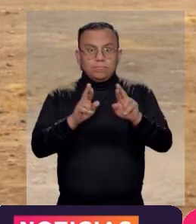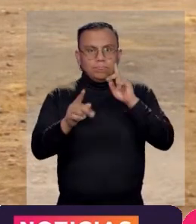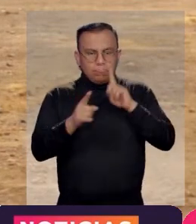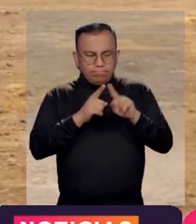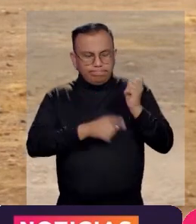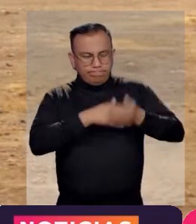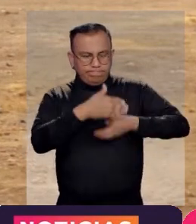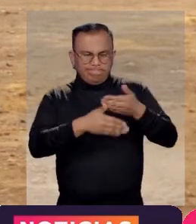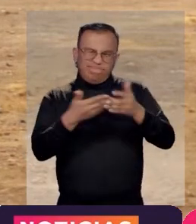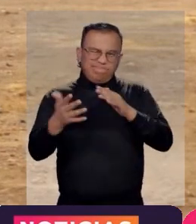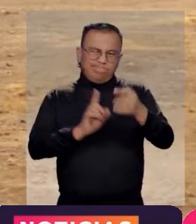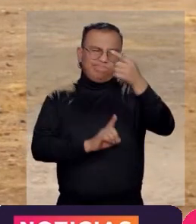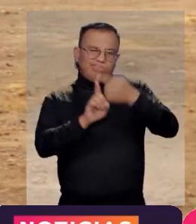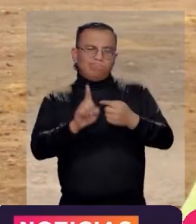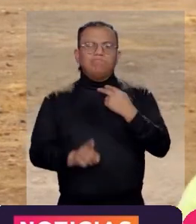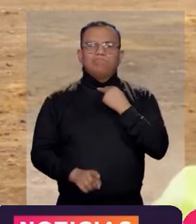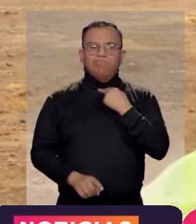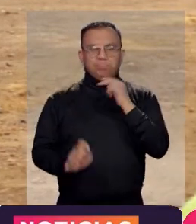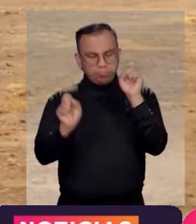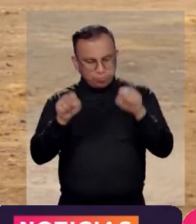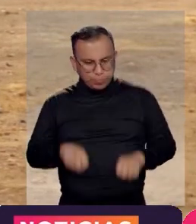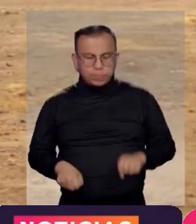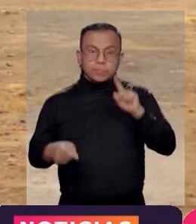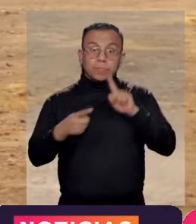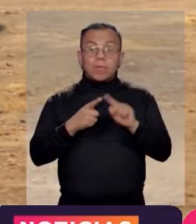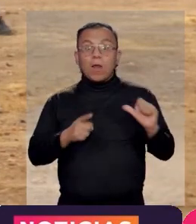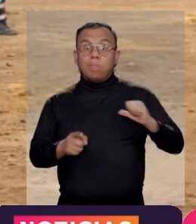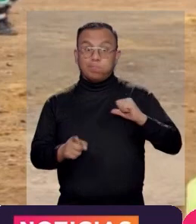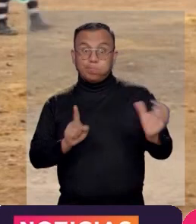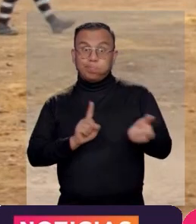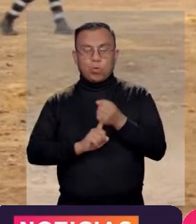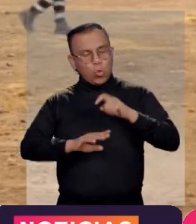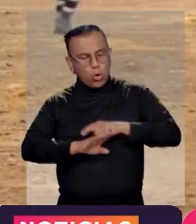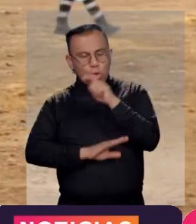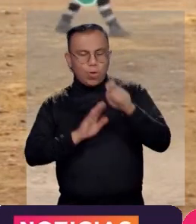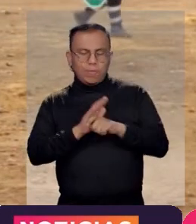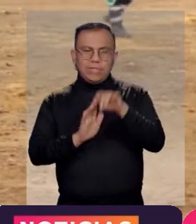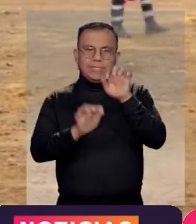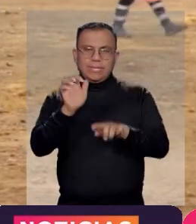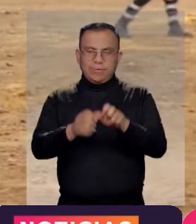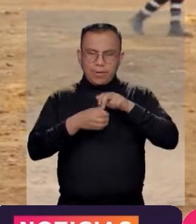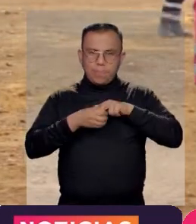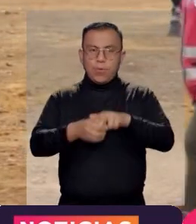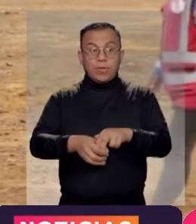más tardar mediados de noviembre ya podamos tener el PMT implementado, la Secretaría de Movilidad